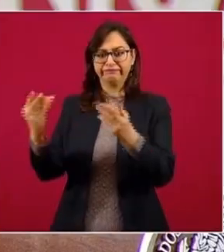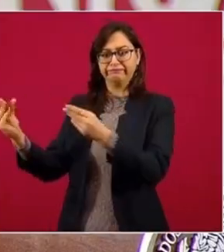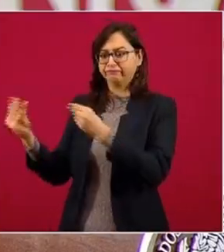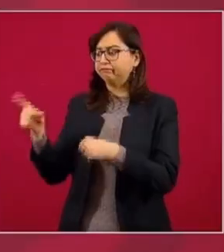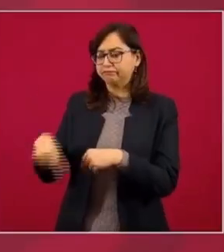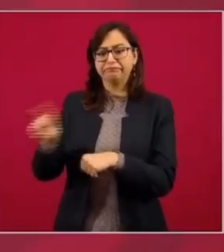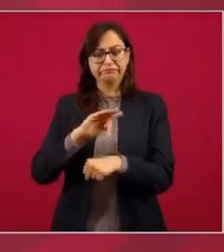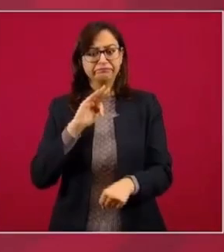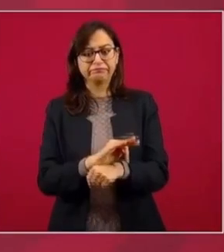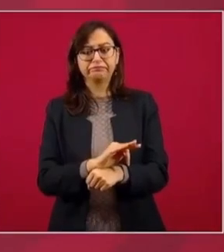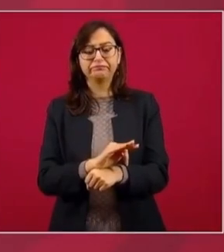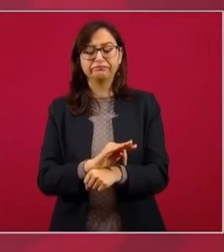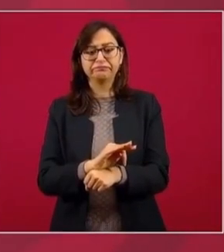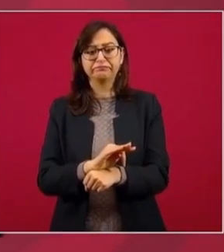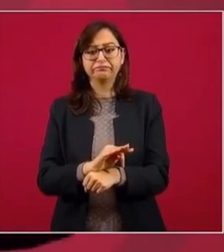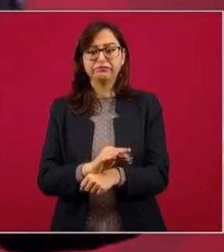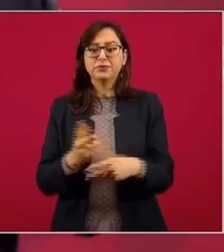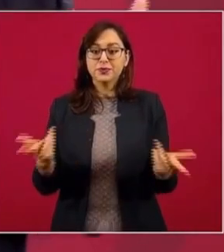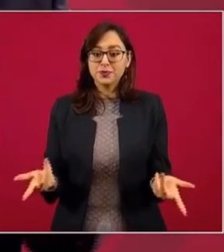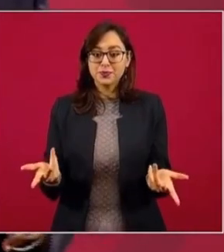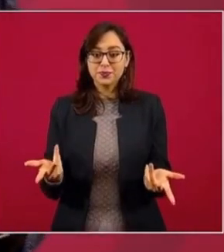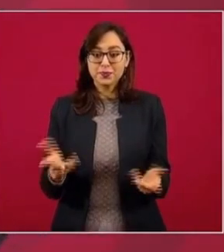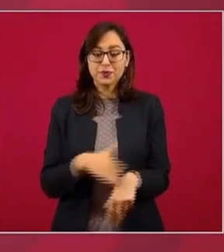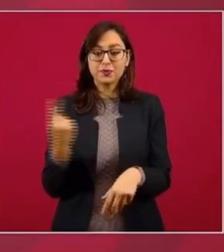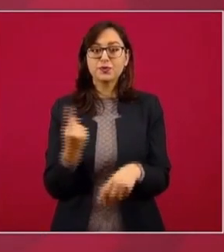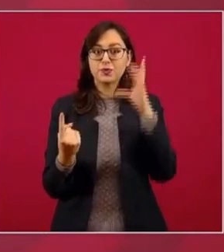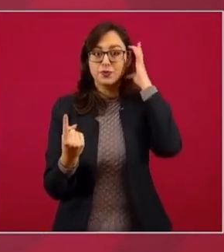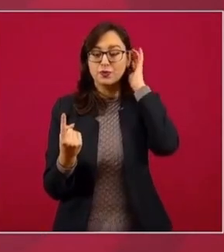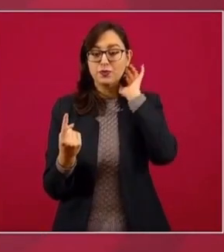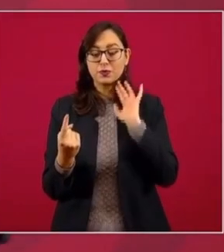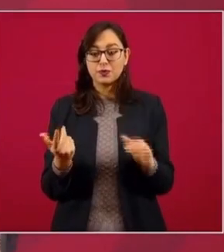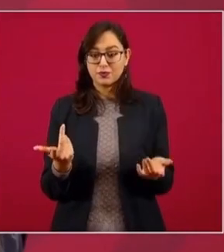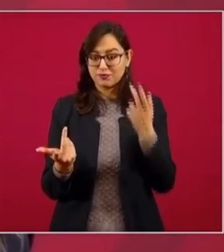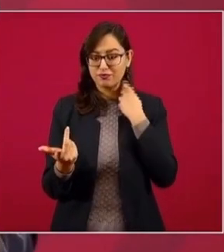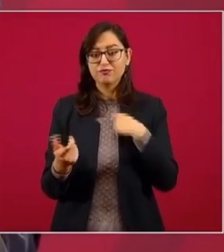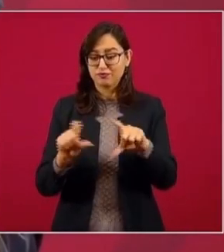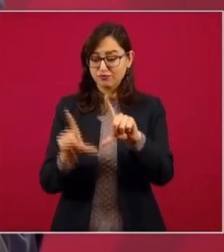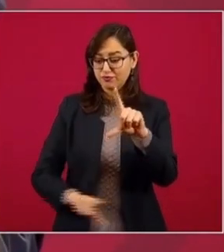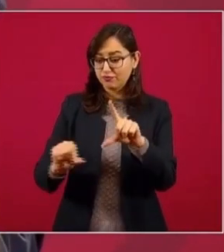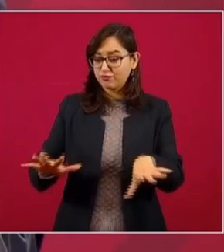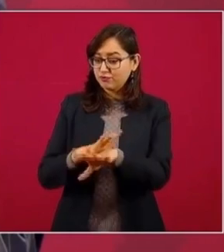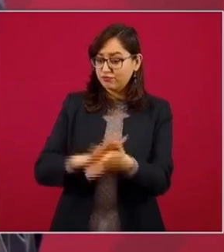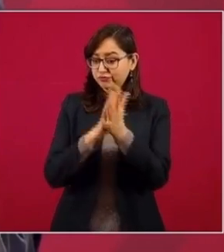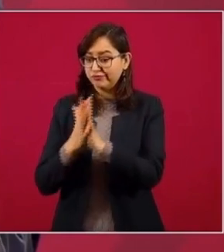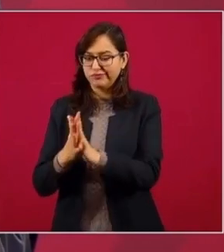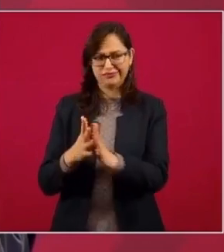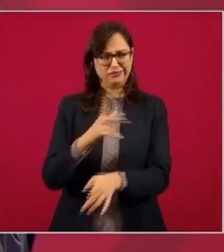¿cómo se va a estar en contra de la transformación?